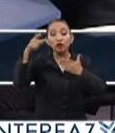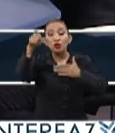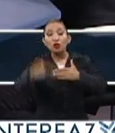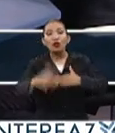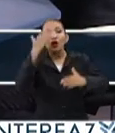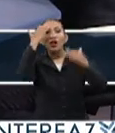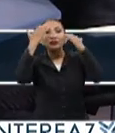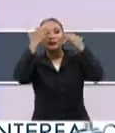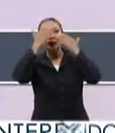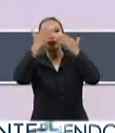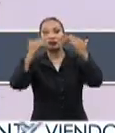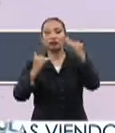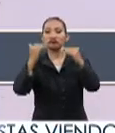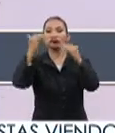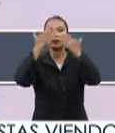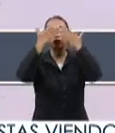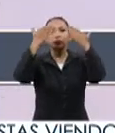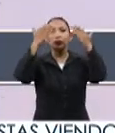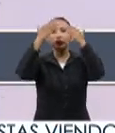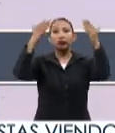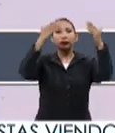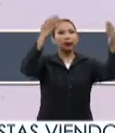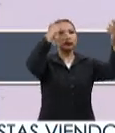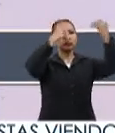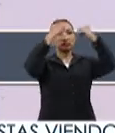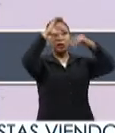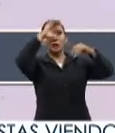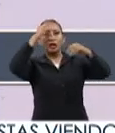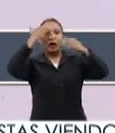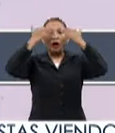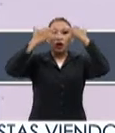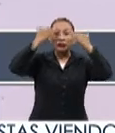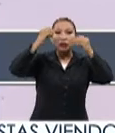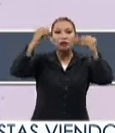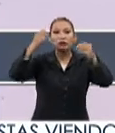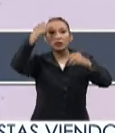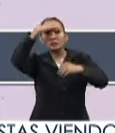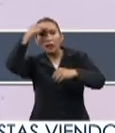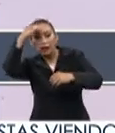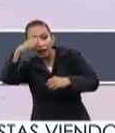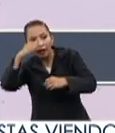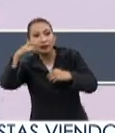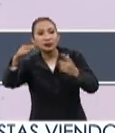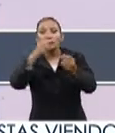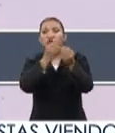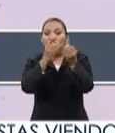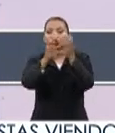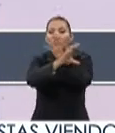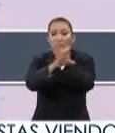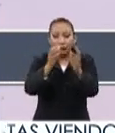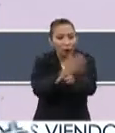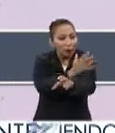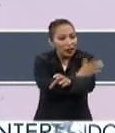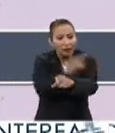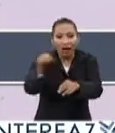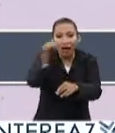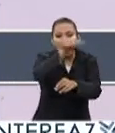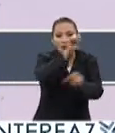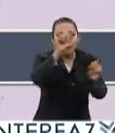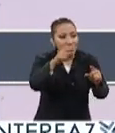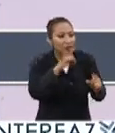perfil de conocimiento. Vas ampliando tu bagaje cultural y vas conociendo muchas experiencias, a muchos compañeros que también tienen